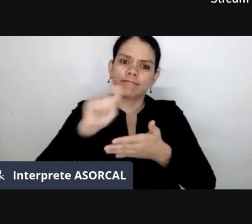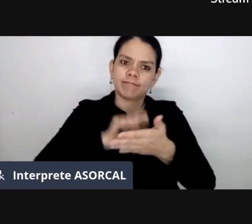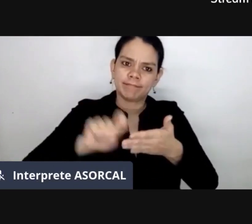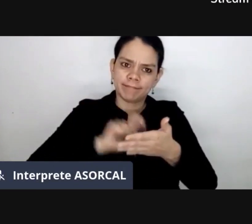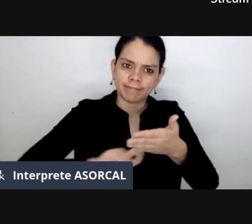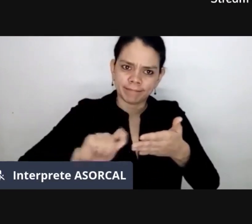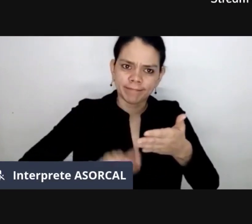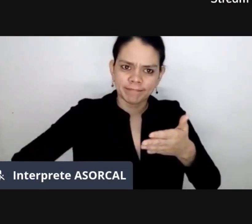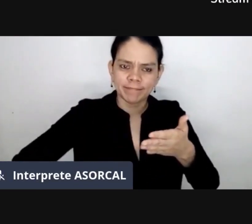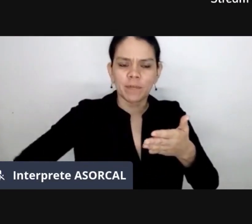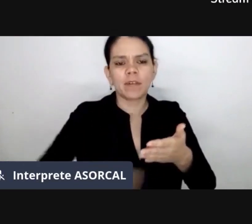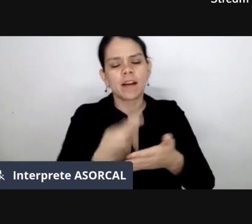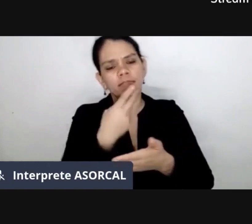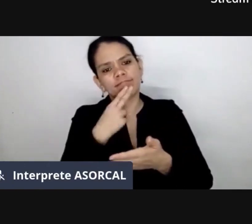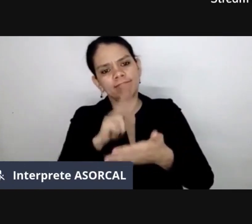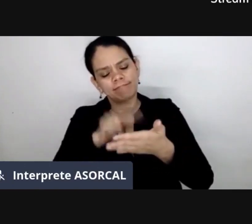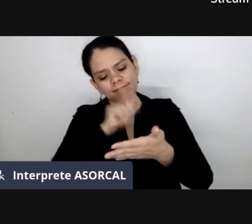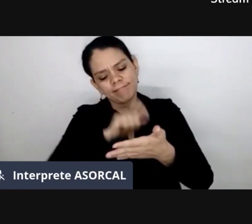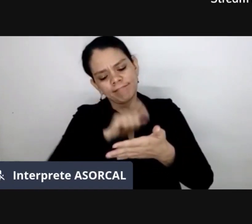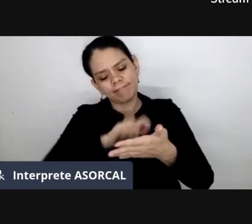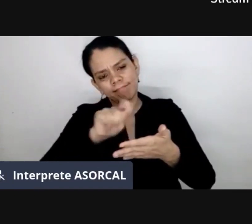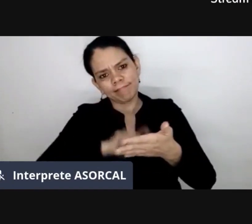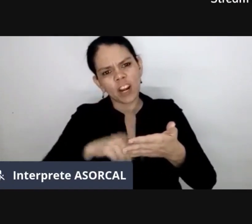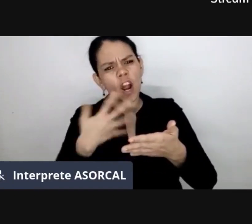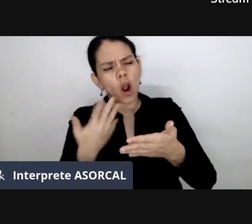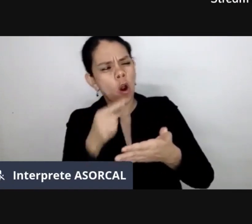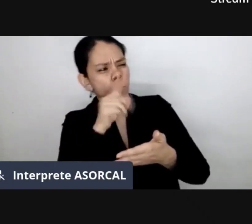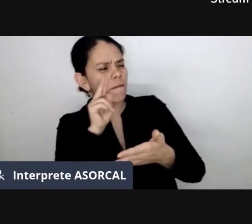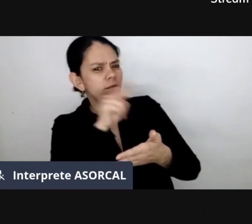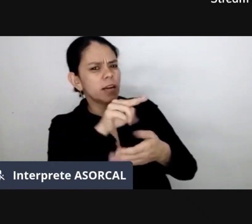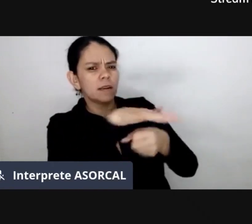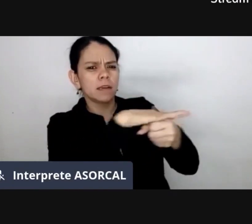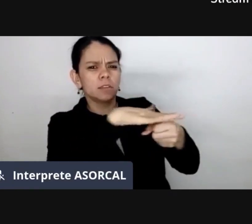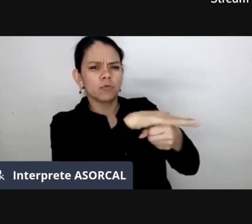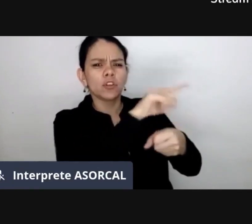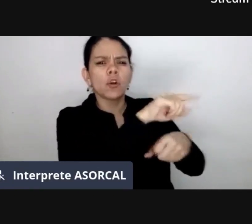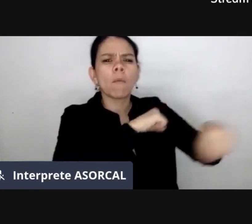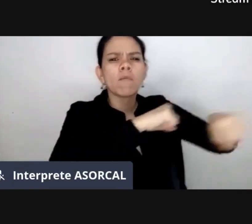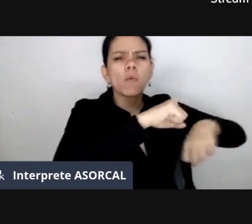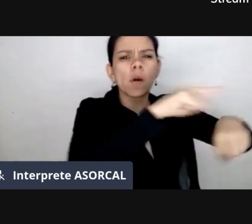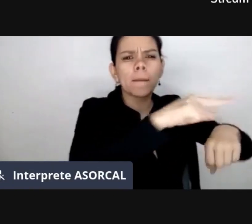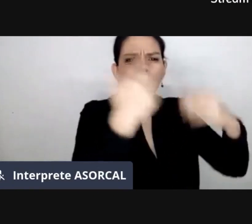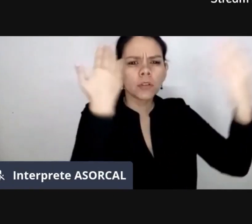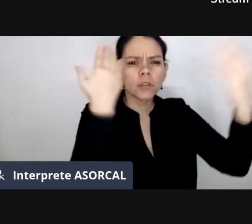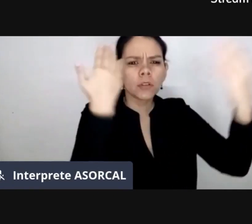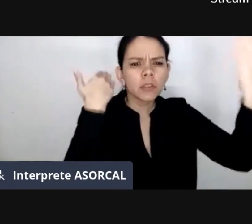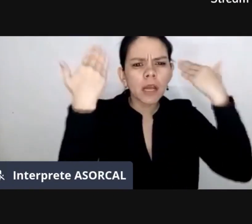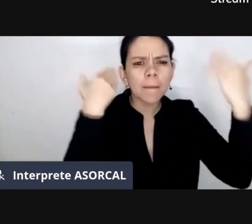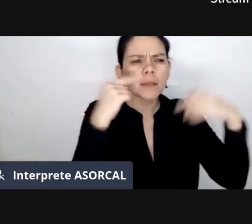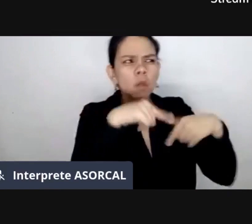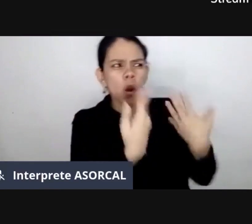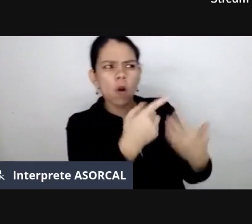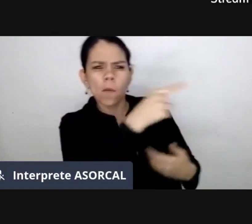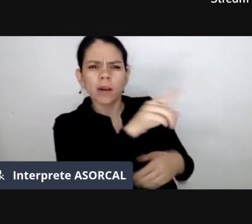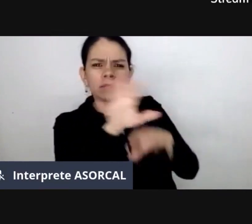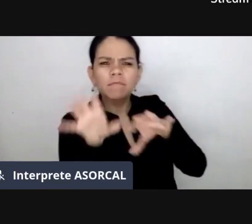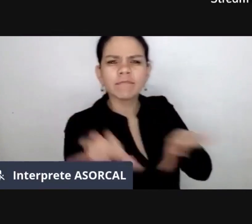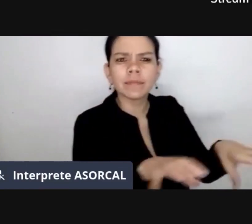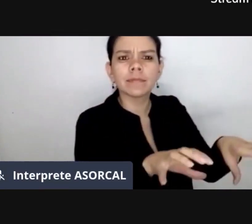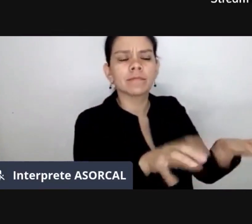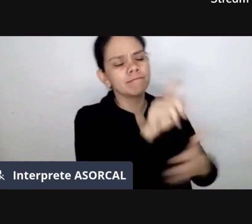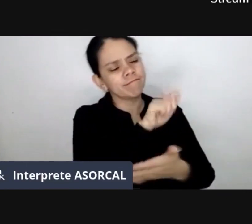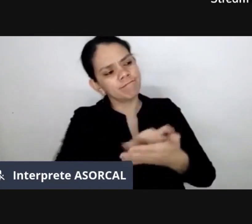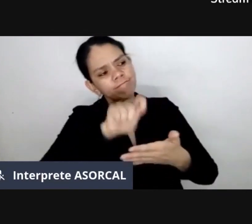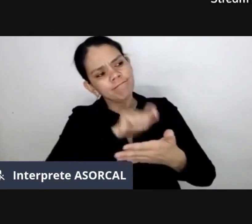populares, especialmente los movimientos de campesinos. Se fue conformando de esta manera la dualidad entre la gran